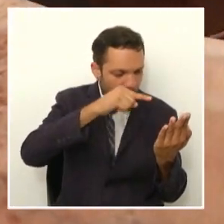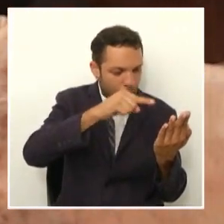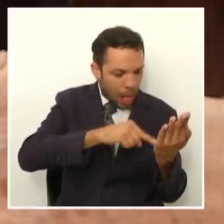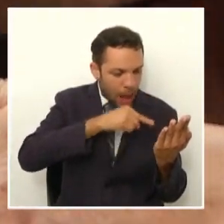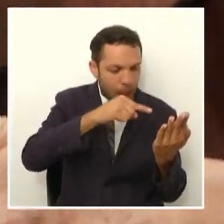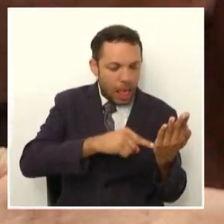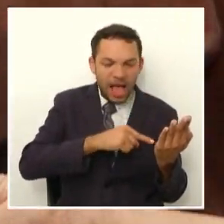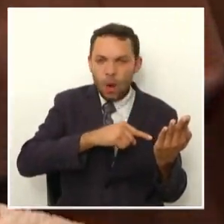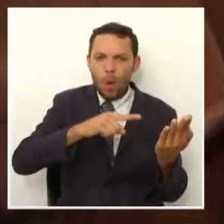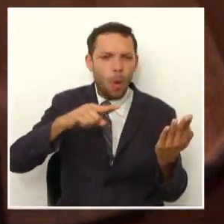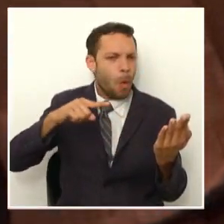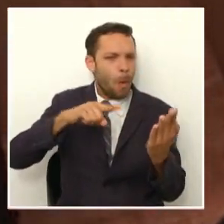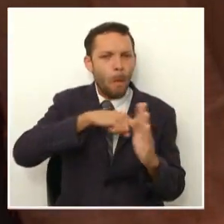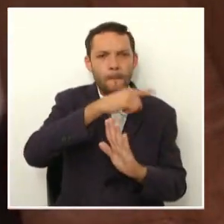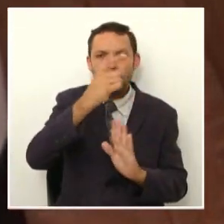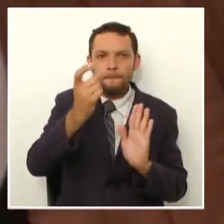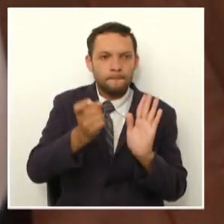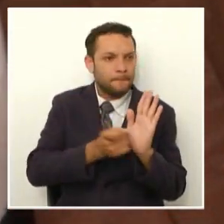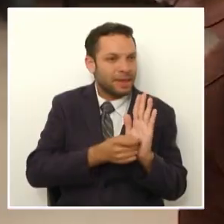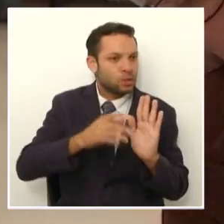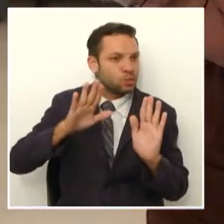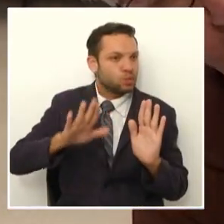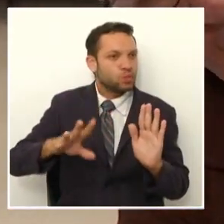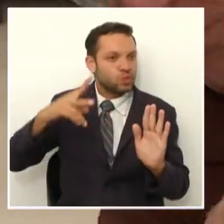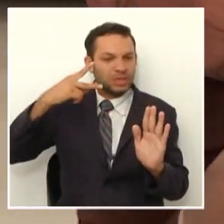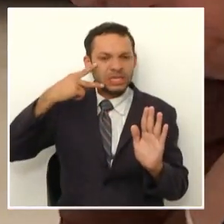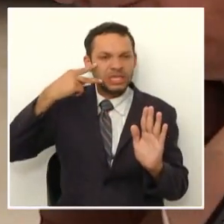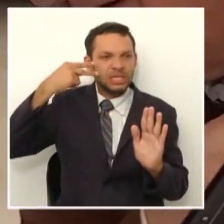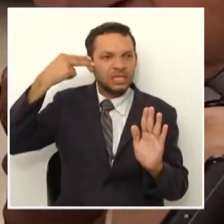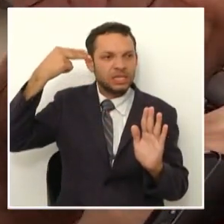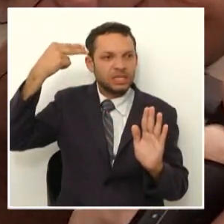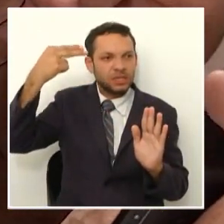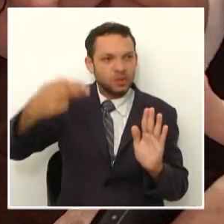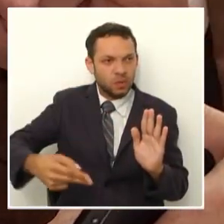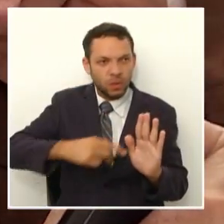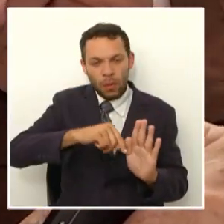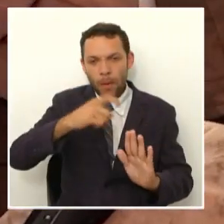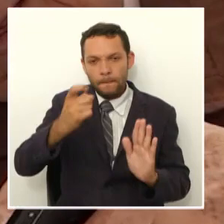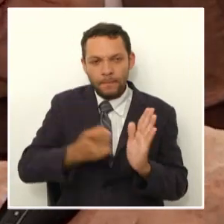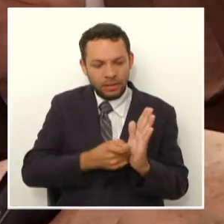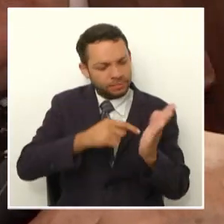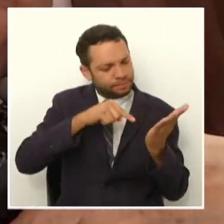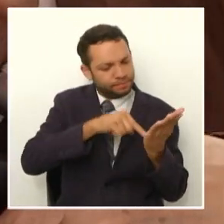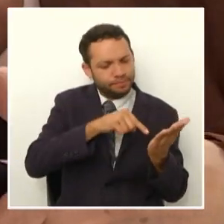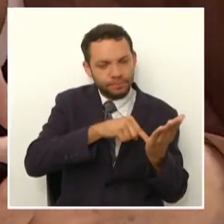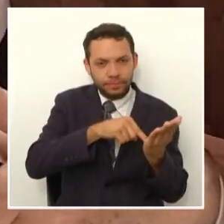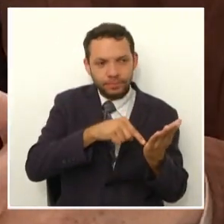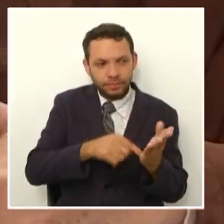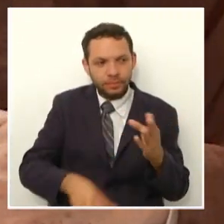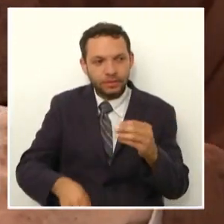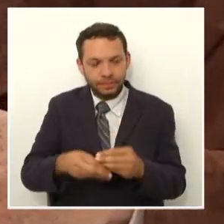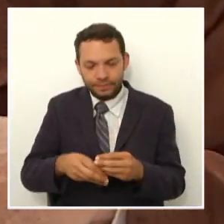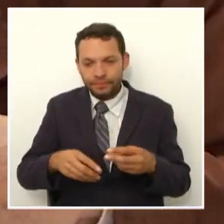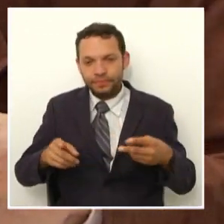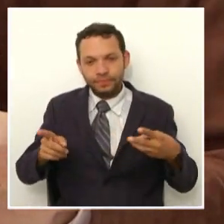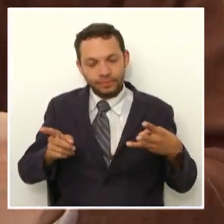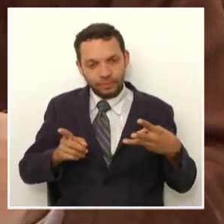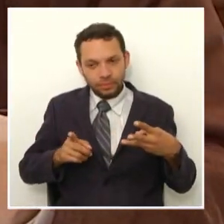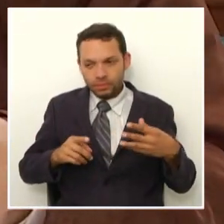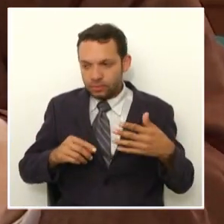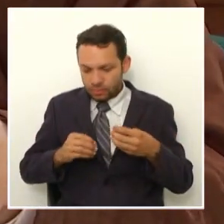en su celular qué equipo es, quién lo hizo y toda la descripción. Y este equipo es otro equipo histórico